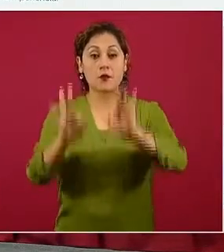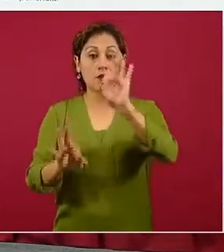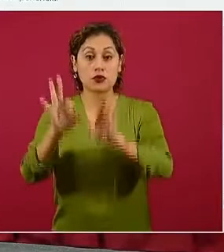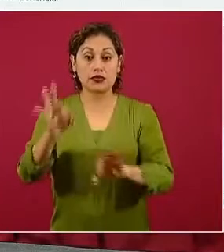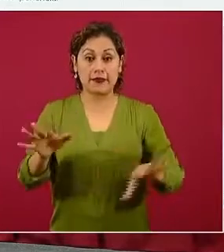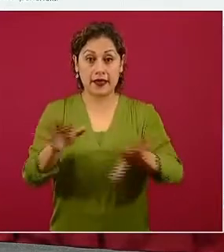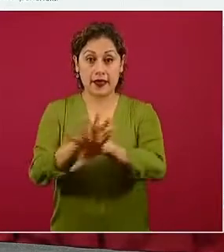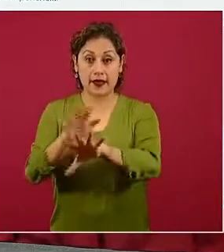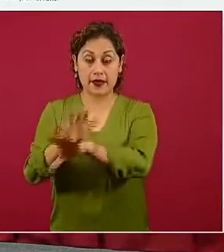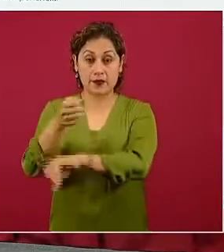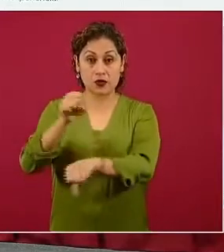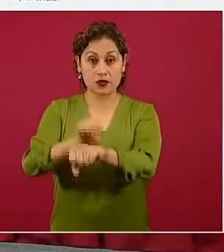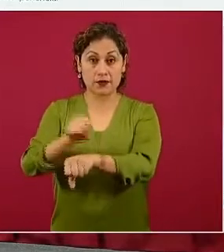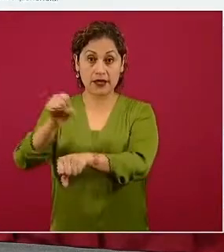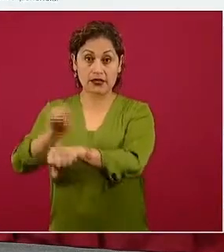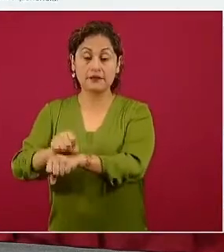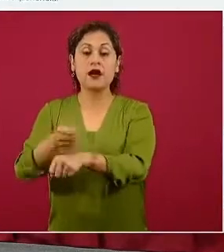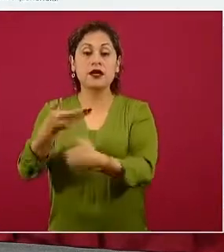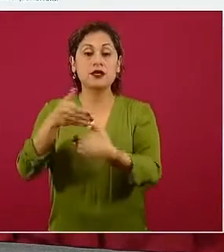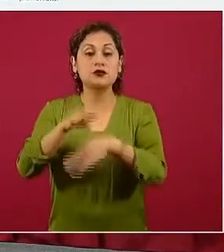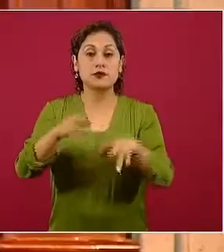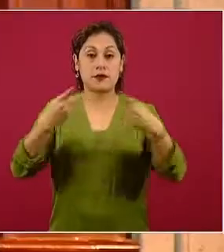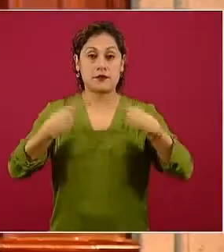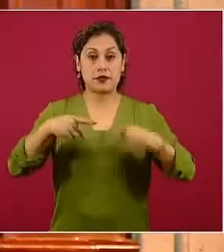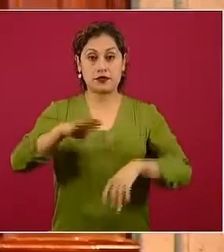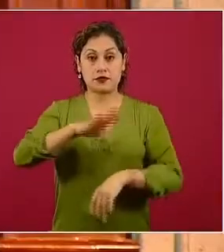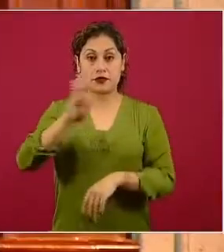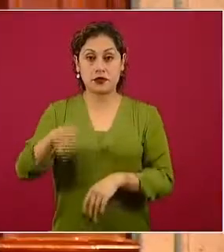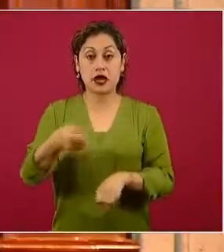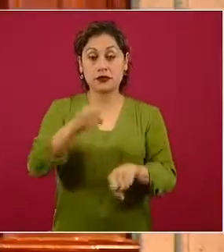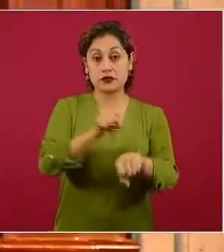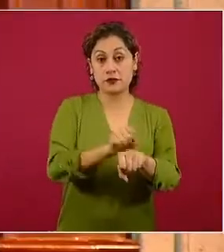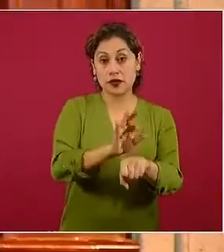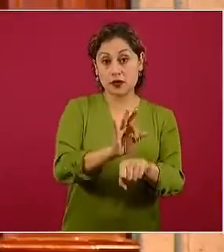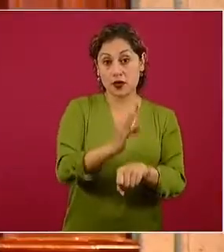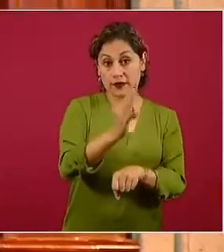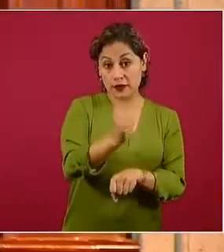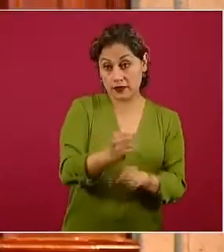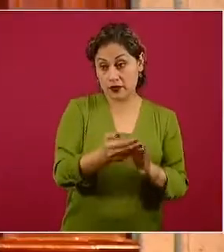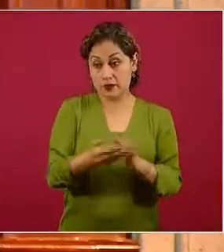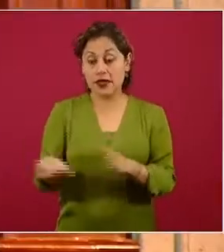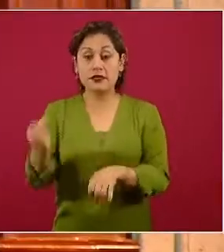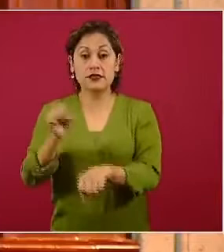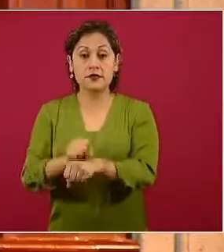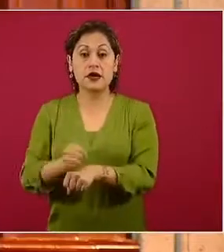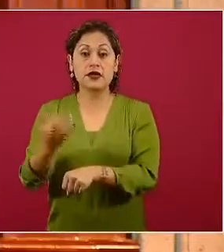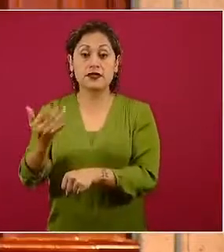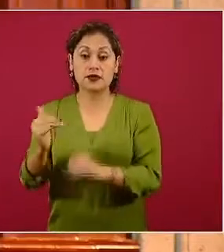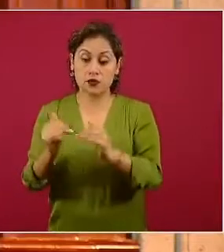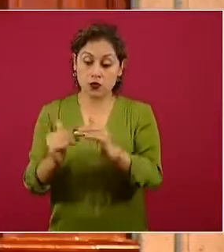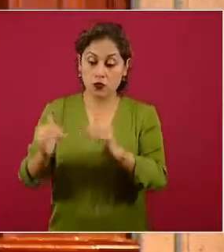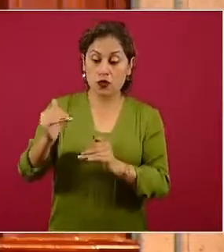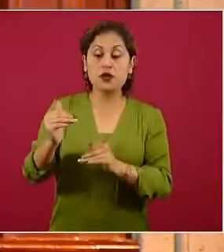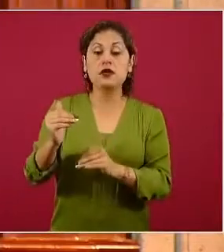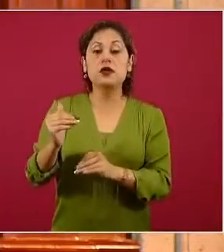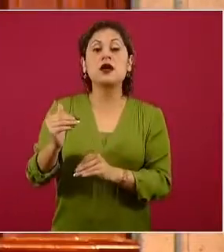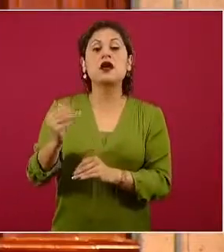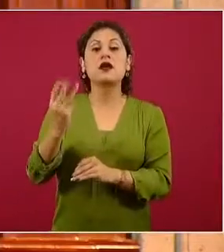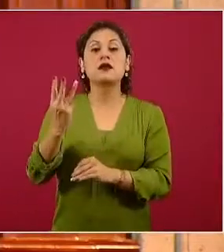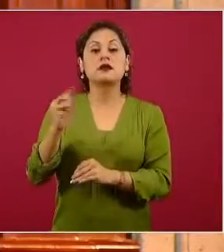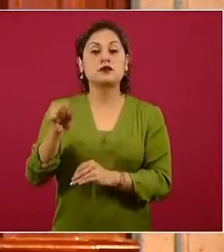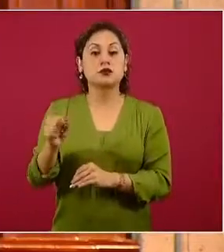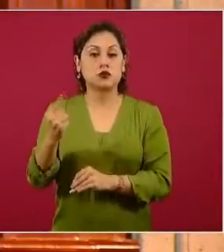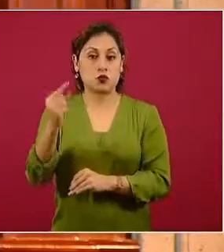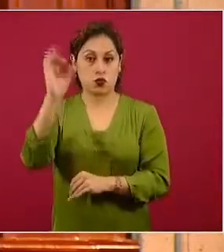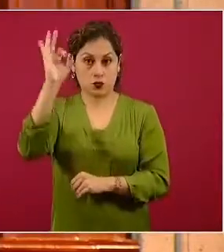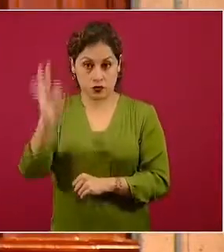también en las defunciones. Entre la semana 49 y 50 hubo un incremento del 3.1%,